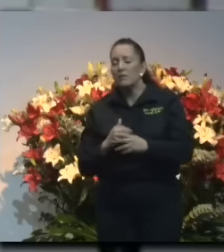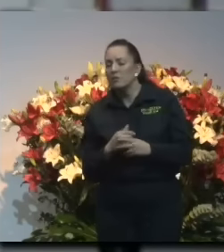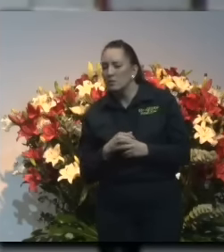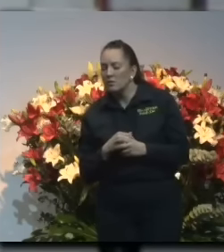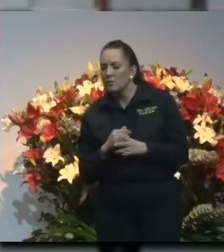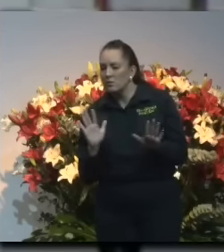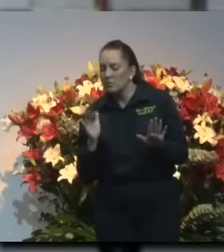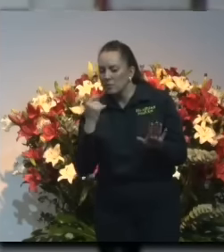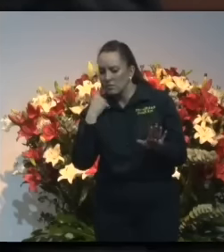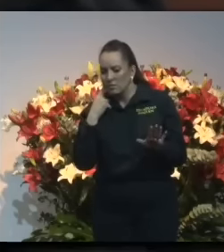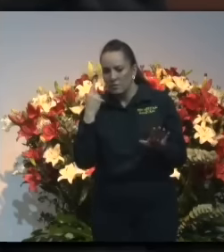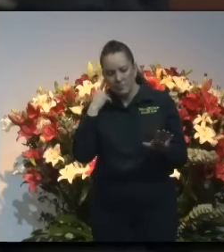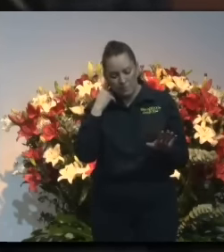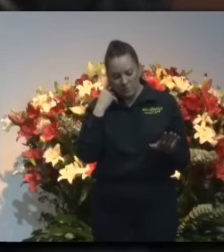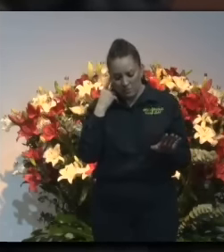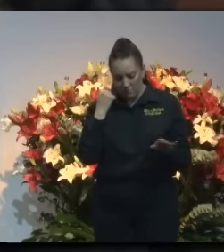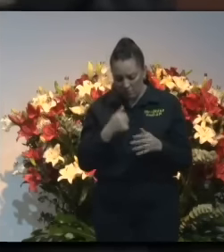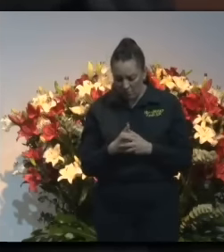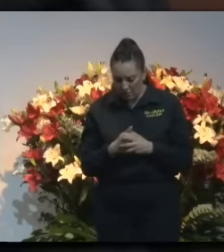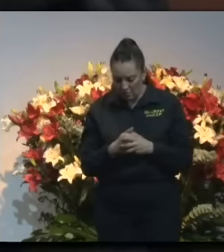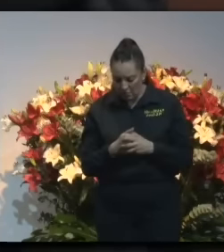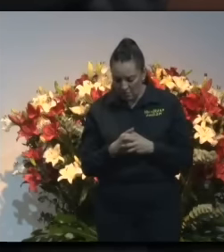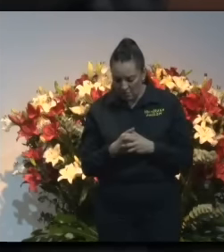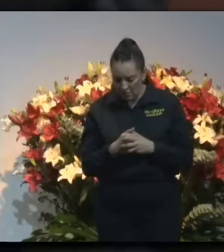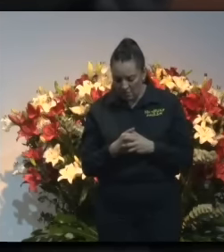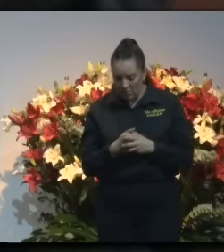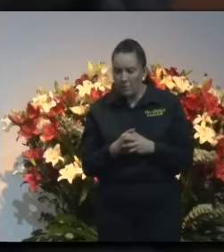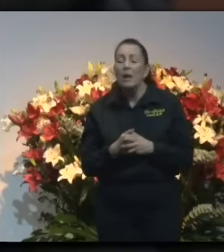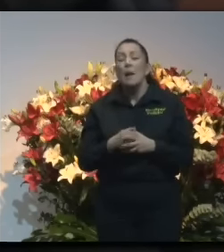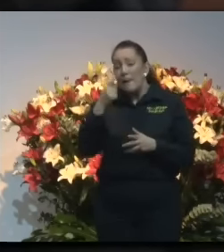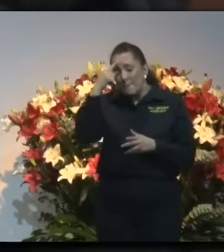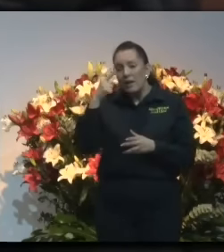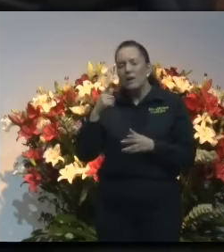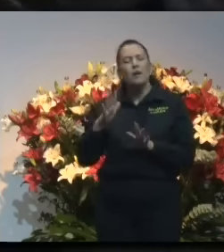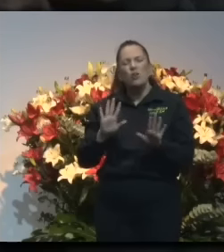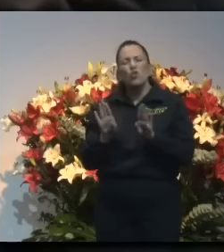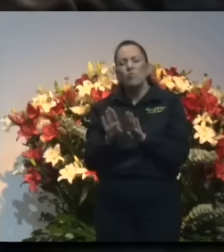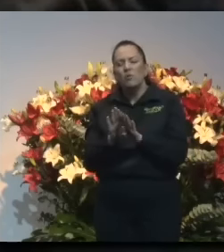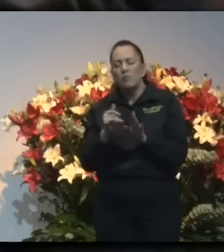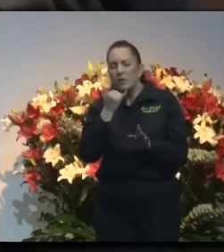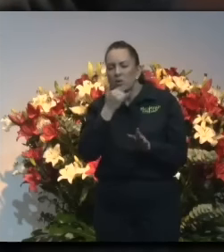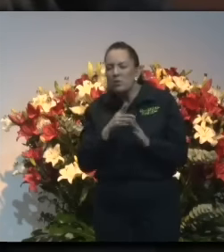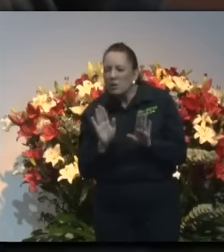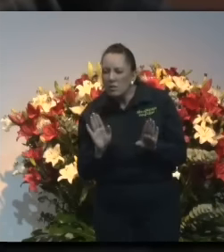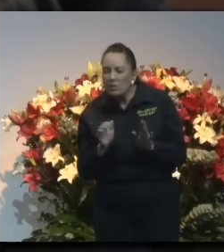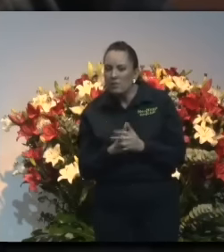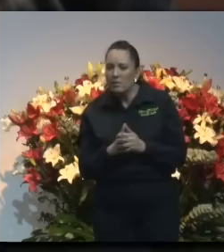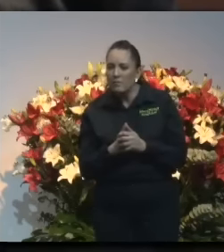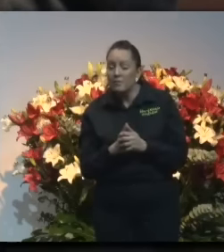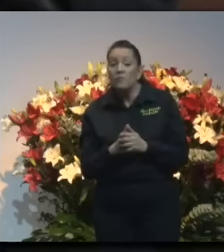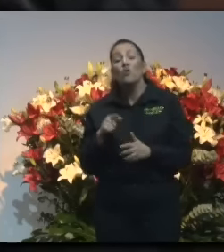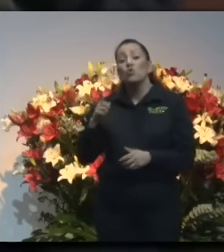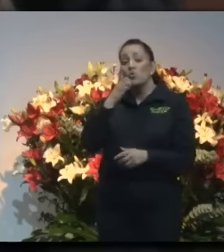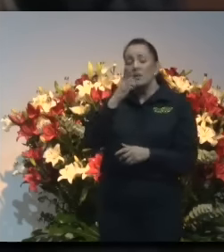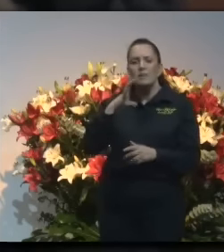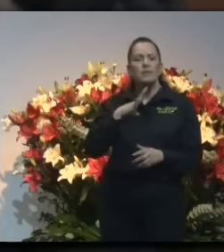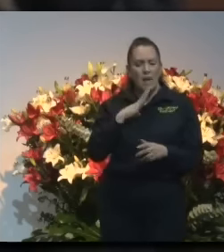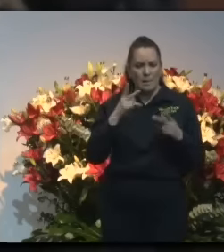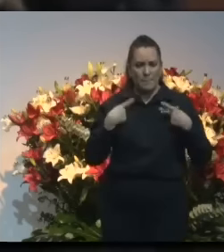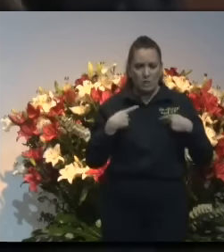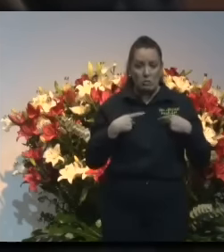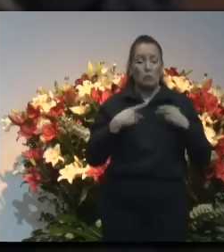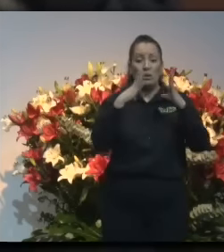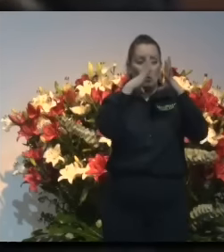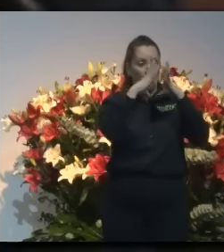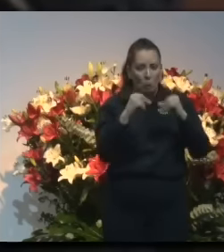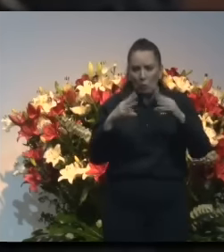cuenta los datos, ¿qué harías para prevenir que sucediera esto en el primer lugar? ¿Cómo el primer lugar? O sea, hablas de que hay gente que está desaparecida, ¿no? Y